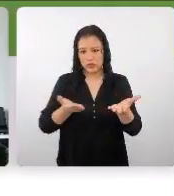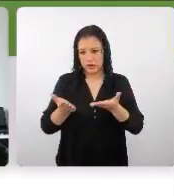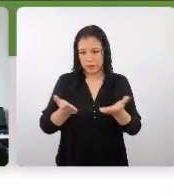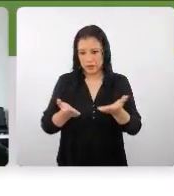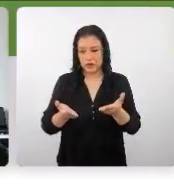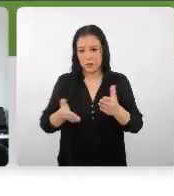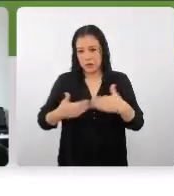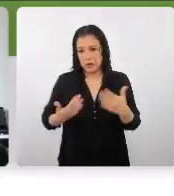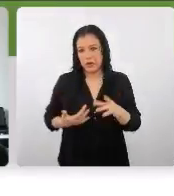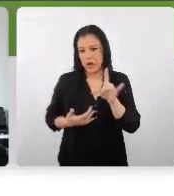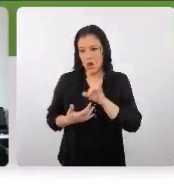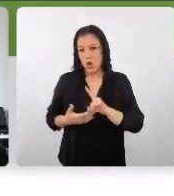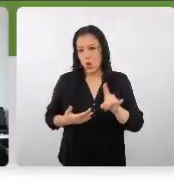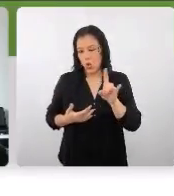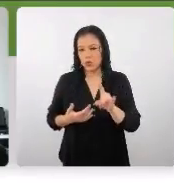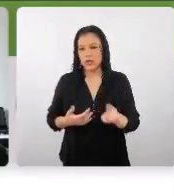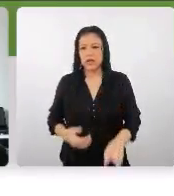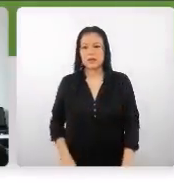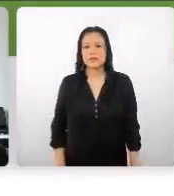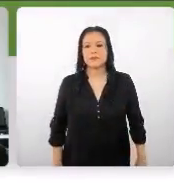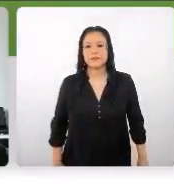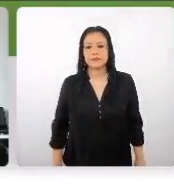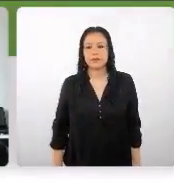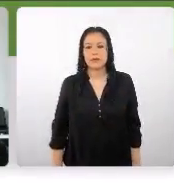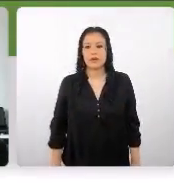para usarlos en el viaje.